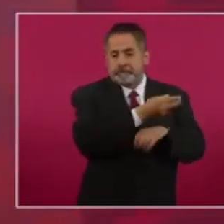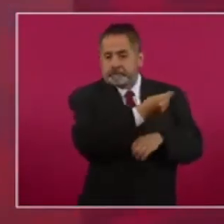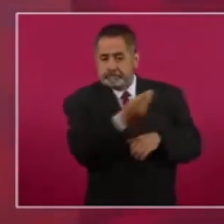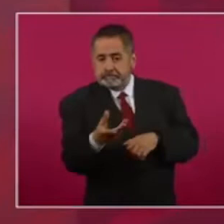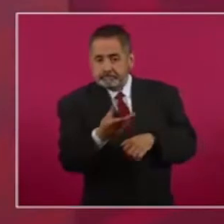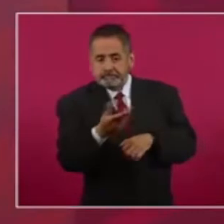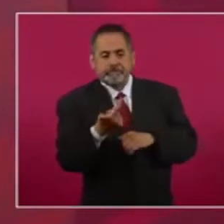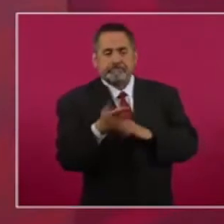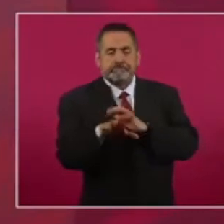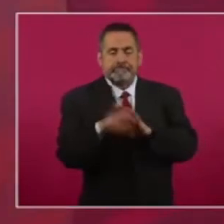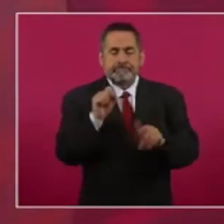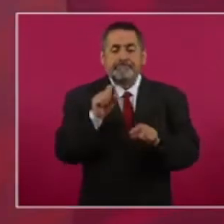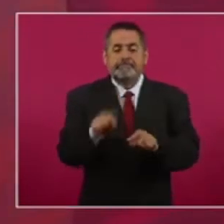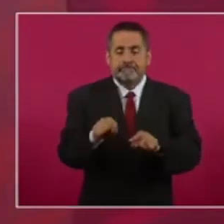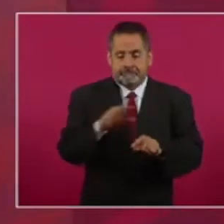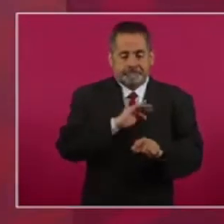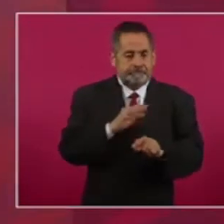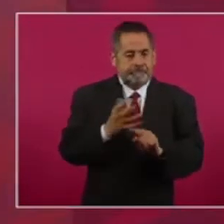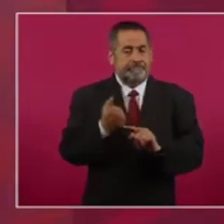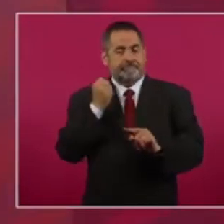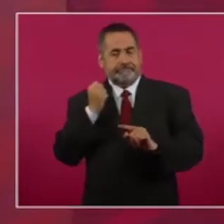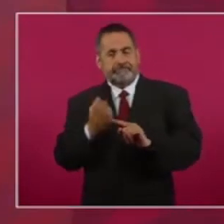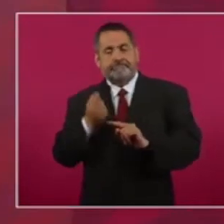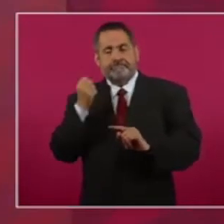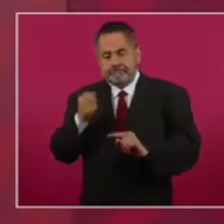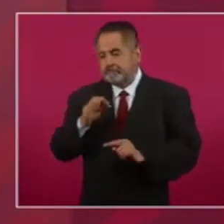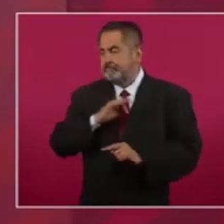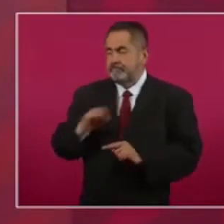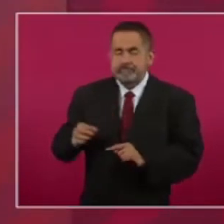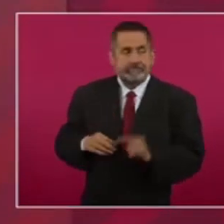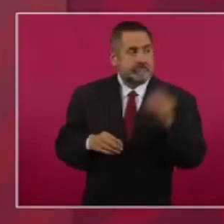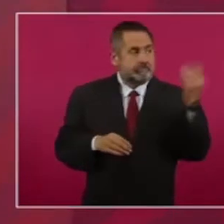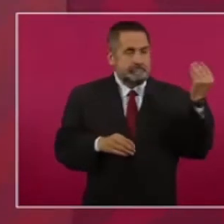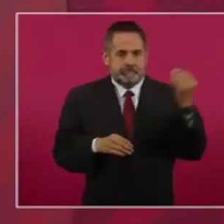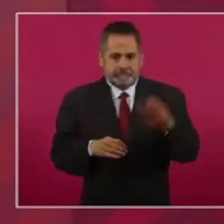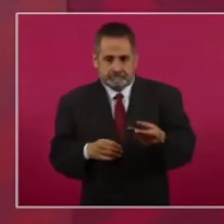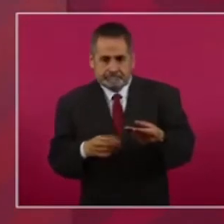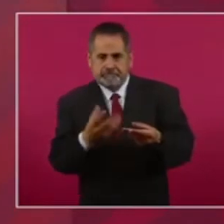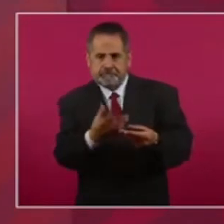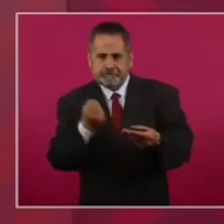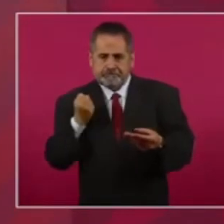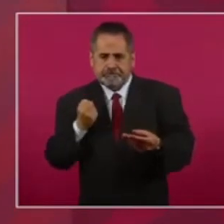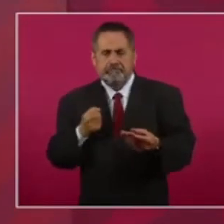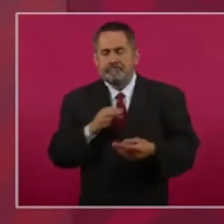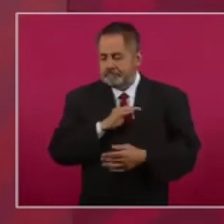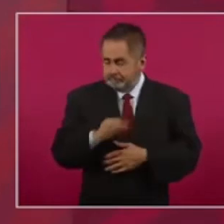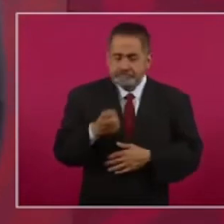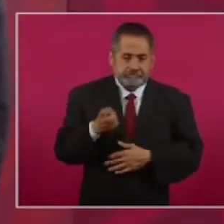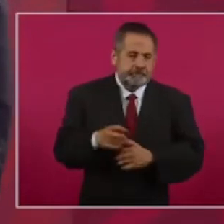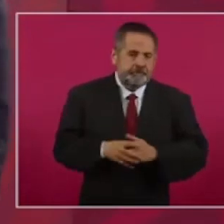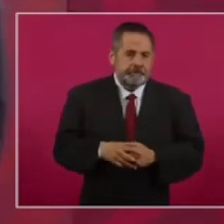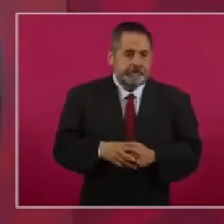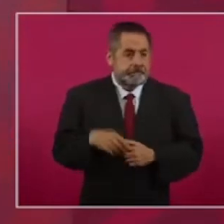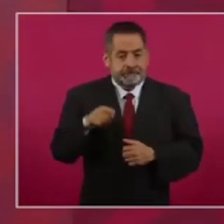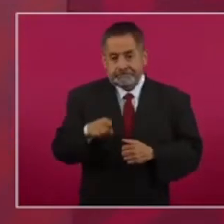fortalecer para que pueda recibir remesas. Y